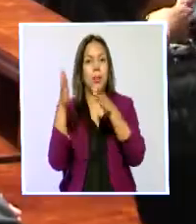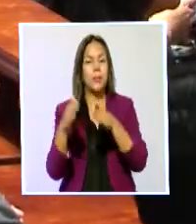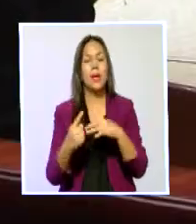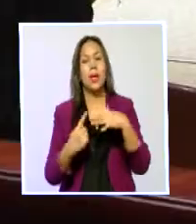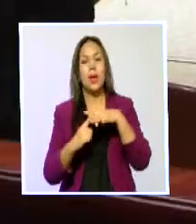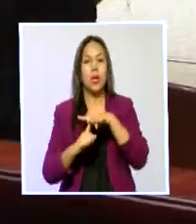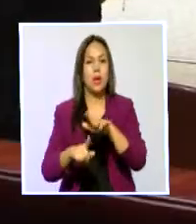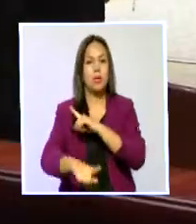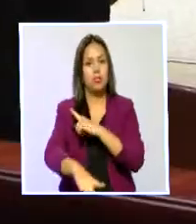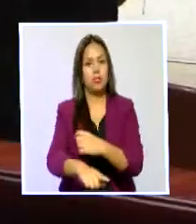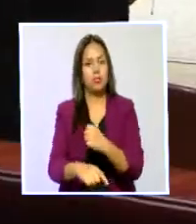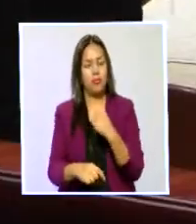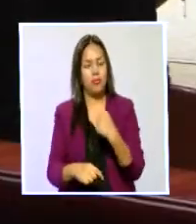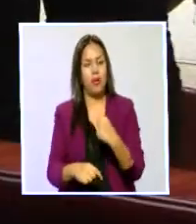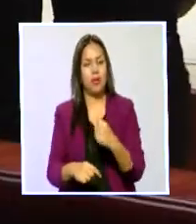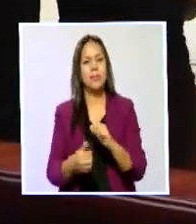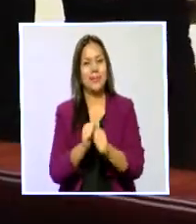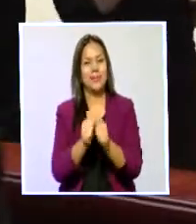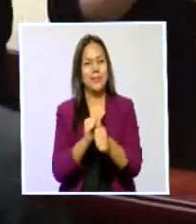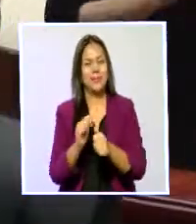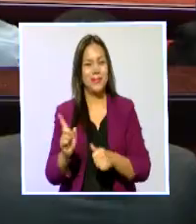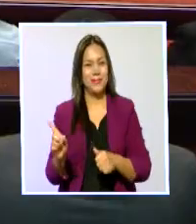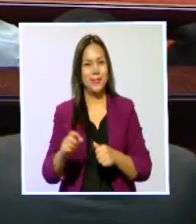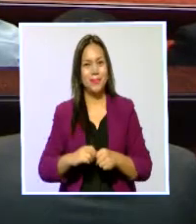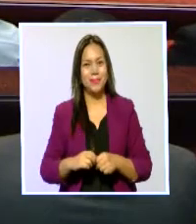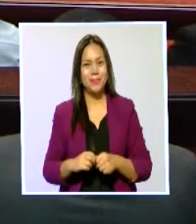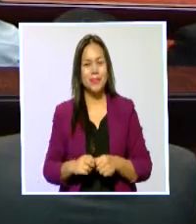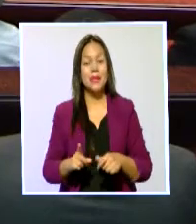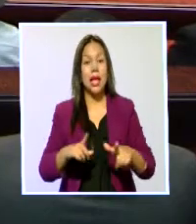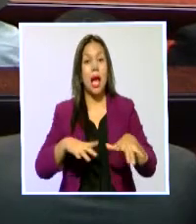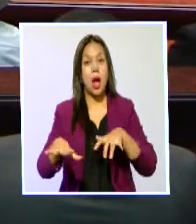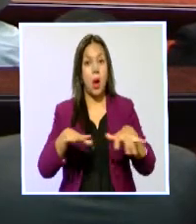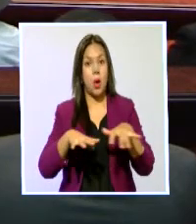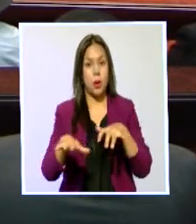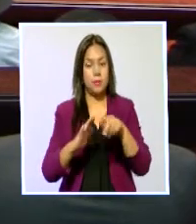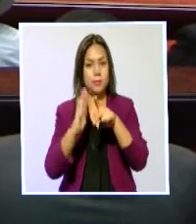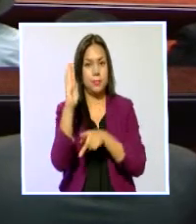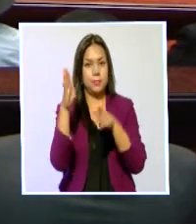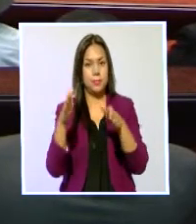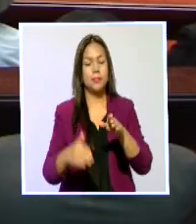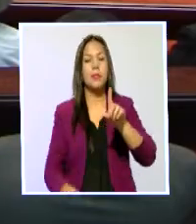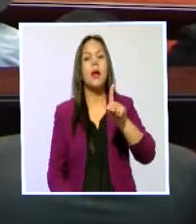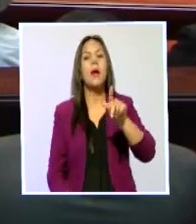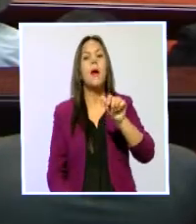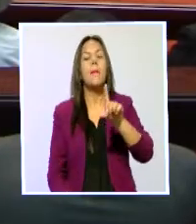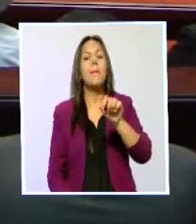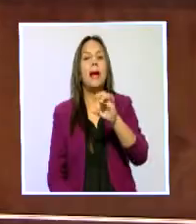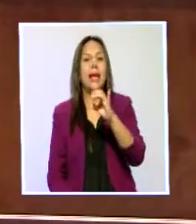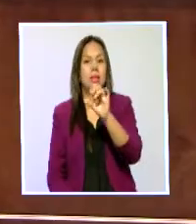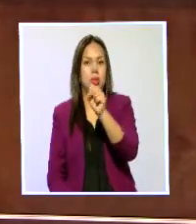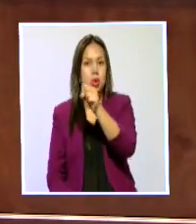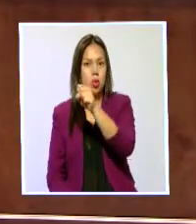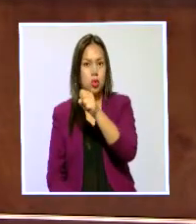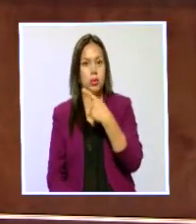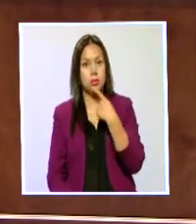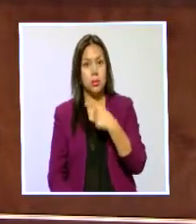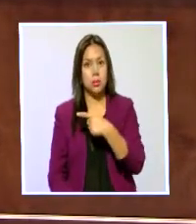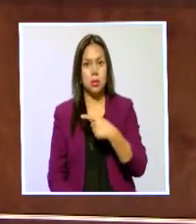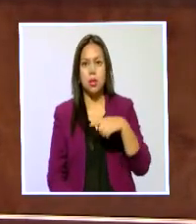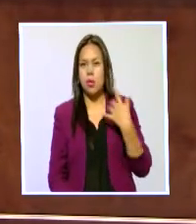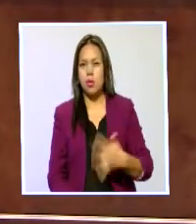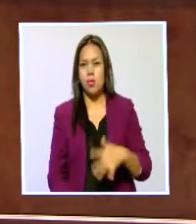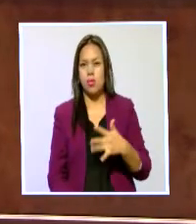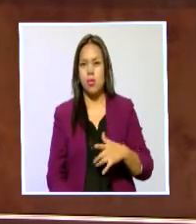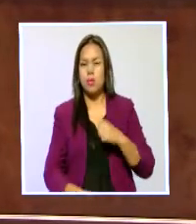Inclusión, Masificación y Fortalecimiento del Deporte. En el acto, el coordinador parlamentario Sebastián Palacios destacó los ejes de trabajo que